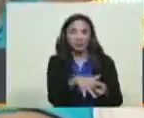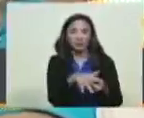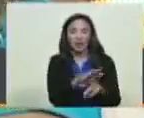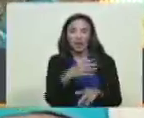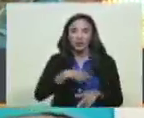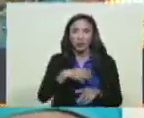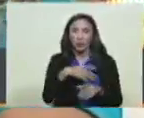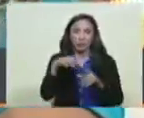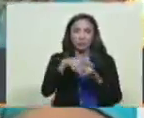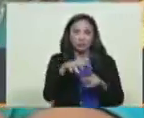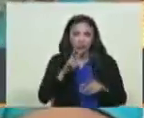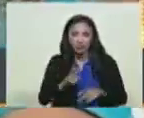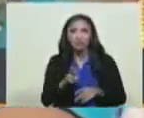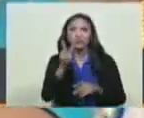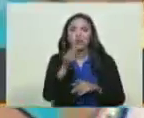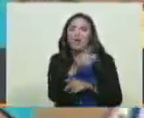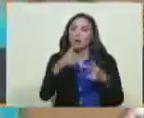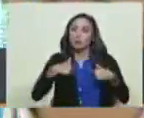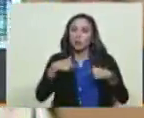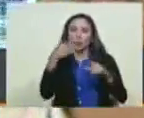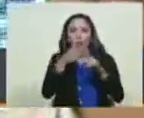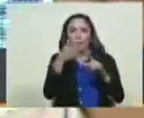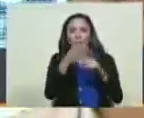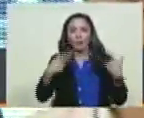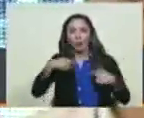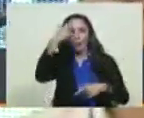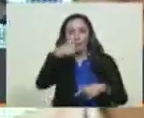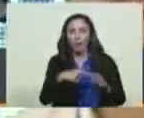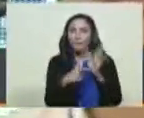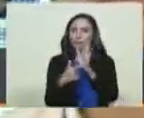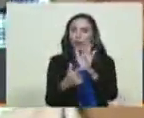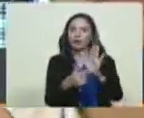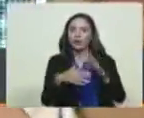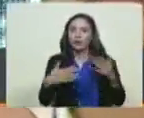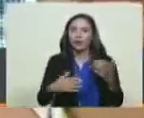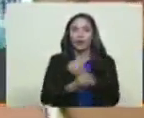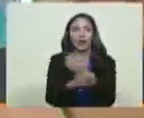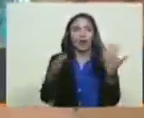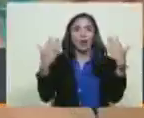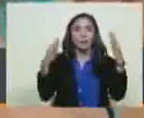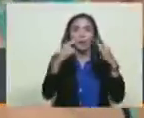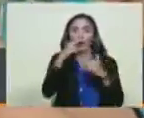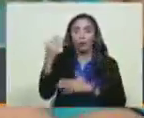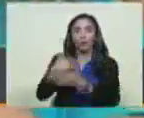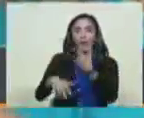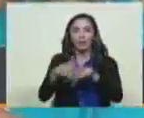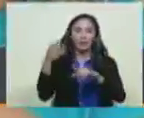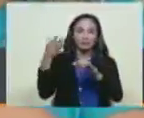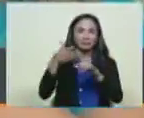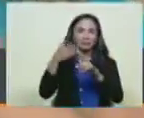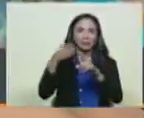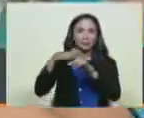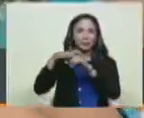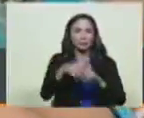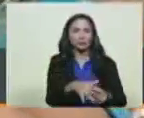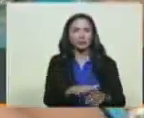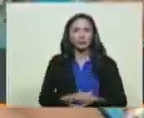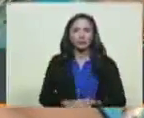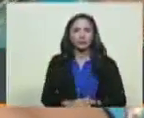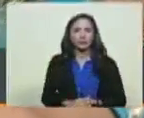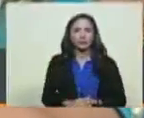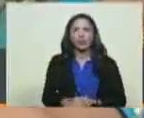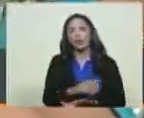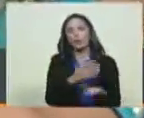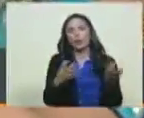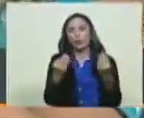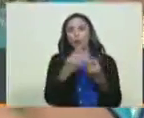levantar ni la mirada ni venganza personal será mostrarte estas manos que una vez vos maltratante sin lograr que abandonaran